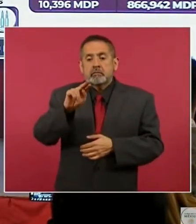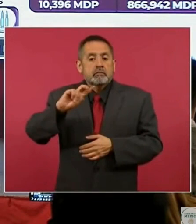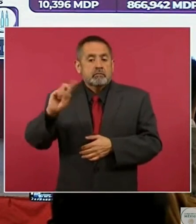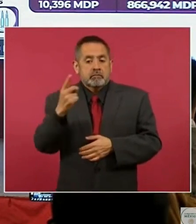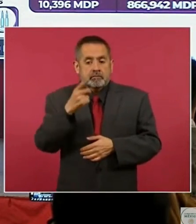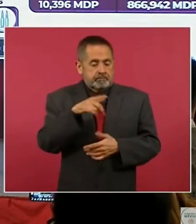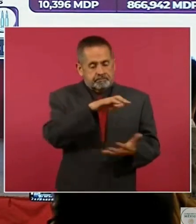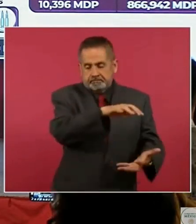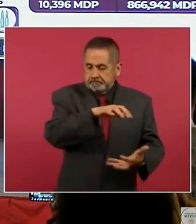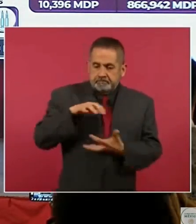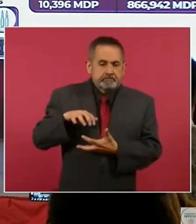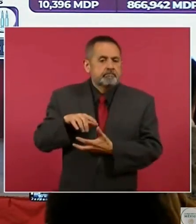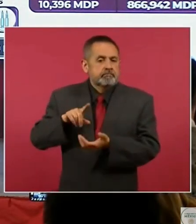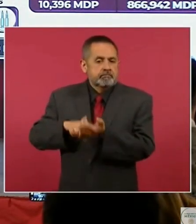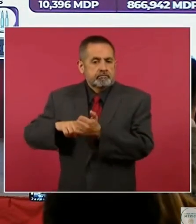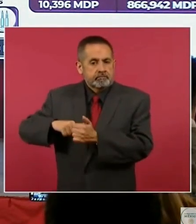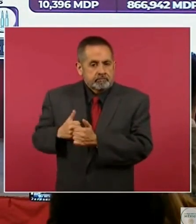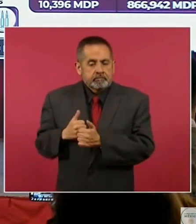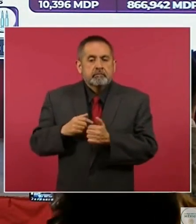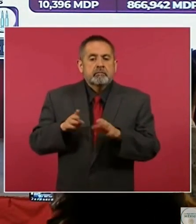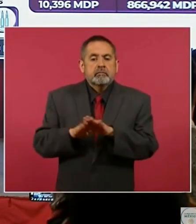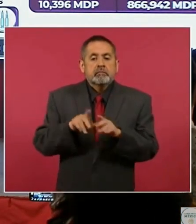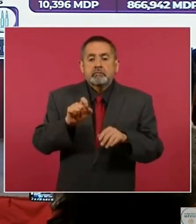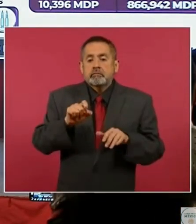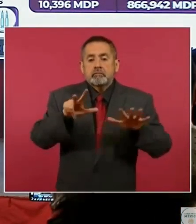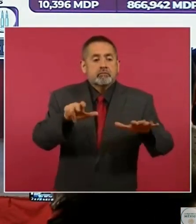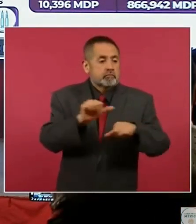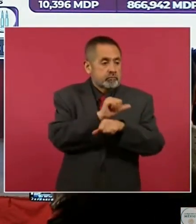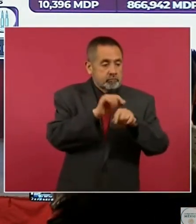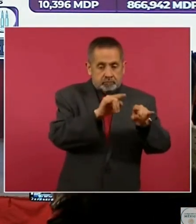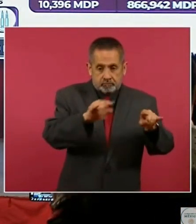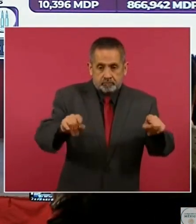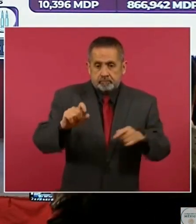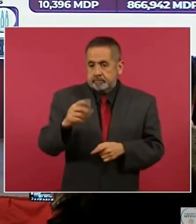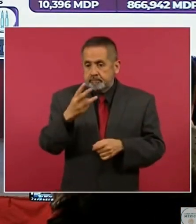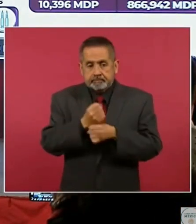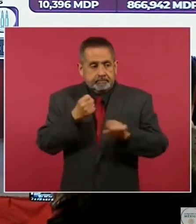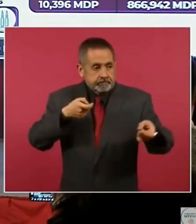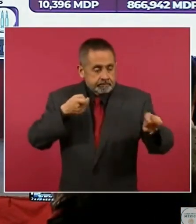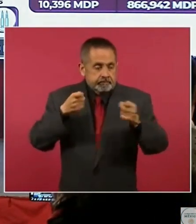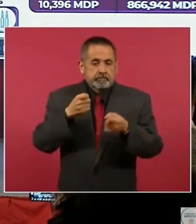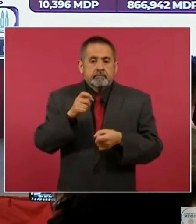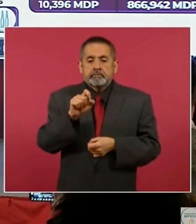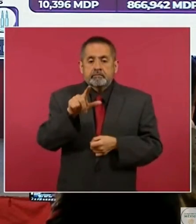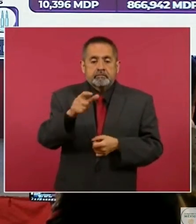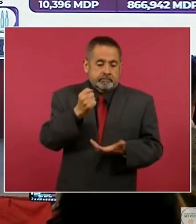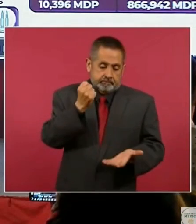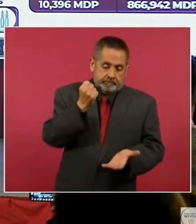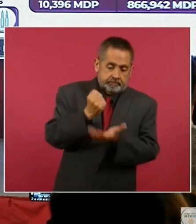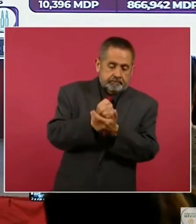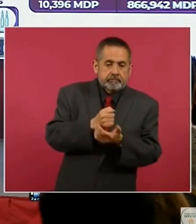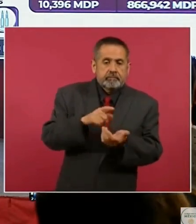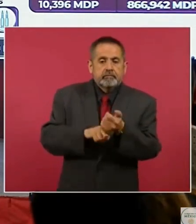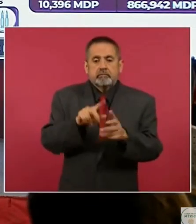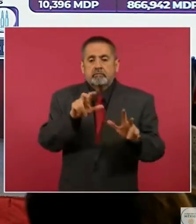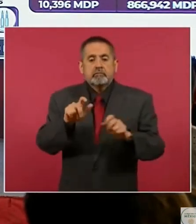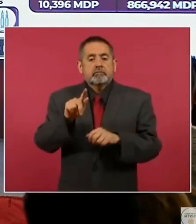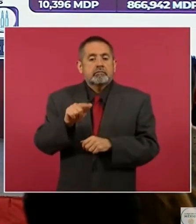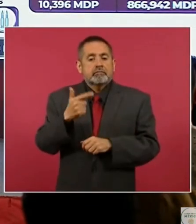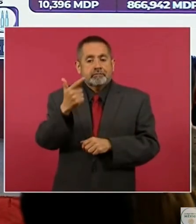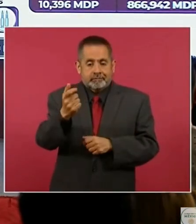$129,580 asegurados, 28 vehículos, 23 armas, 27 cargadores,